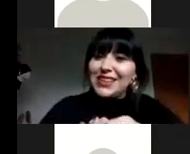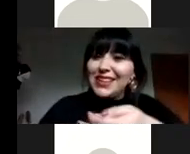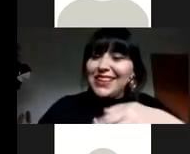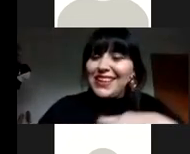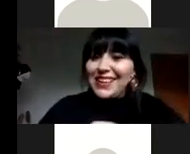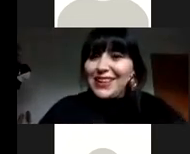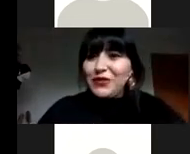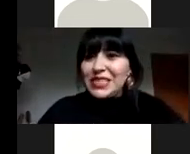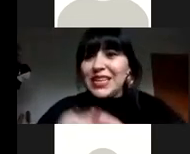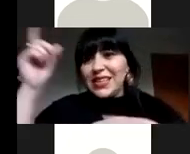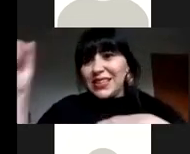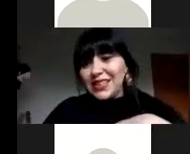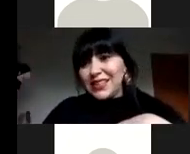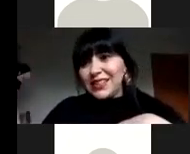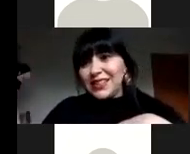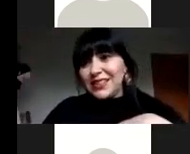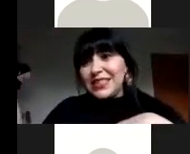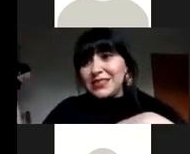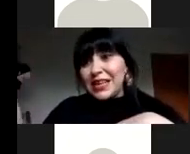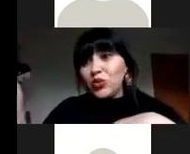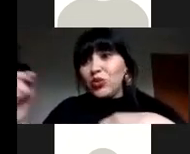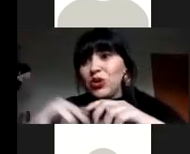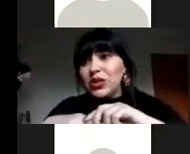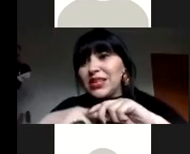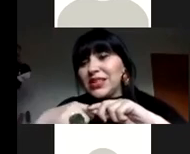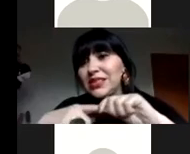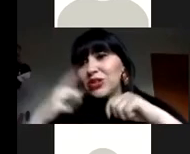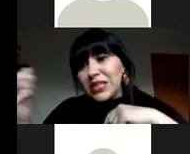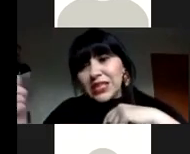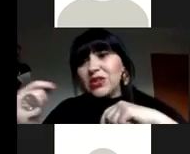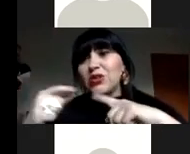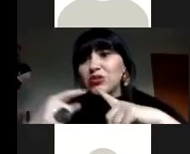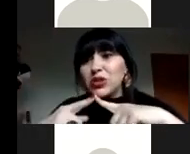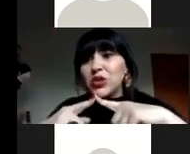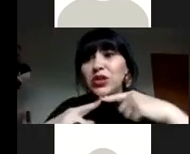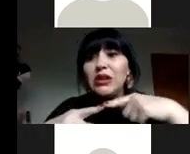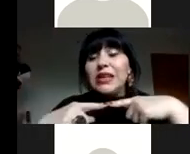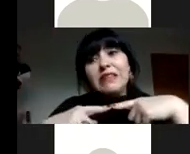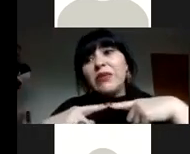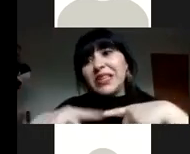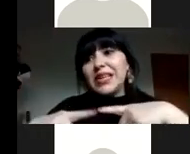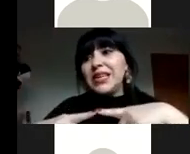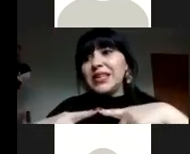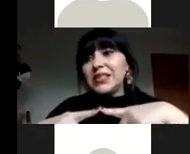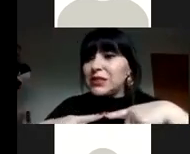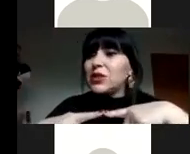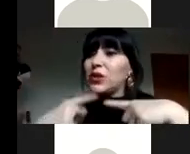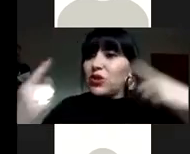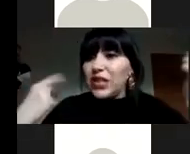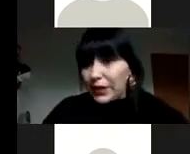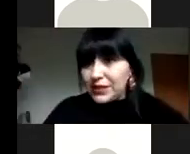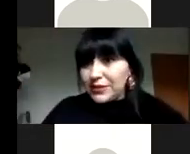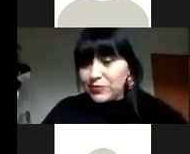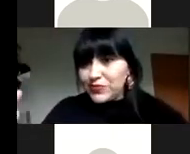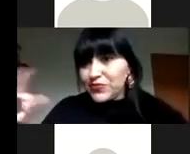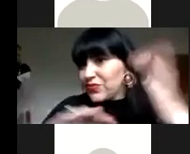tiene ficha en salud, que si lo están atendiendo en el consultorio, y vamos a ver de aquí a 6 meses cuándo lo